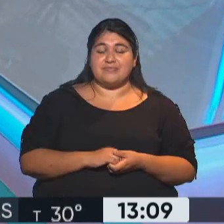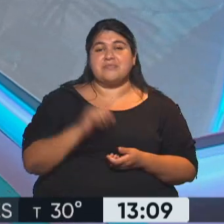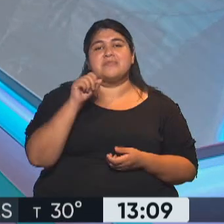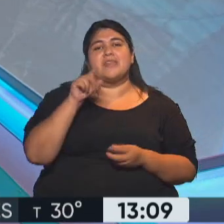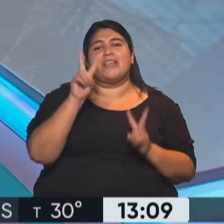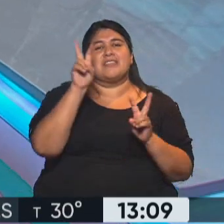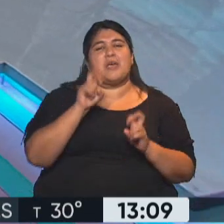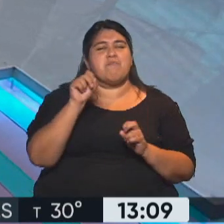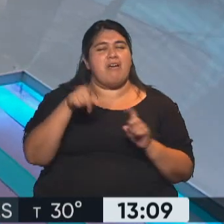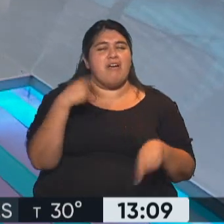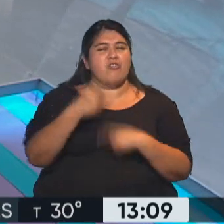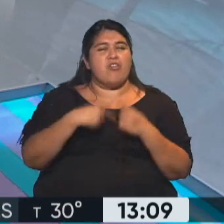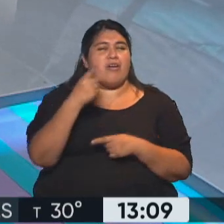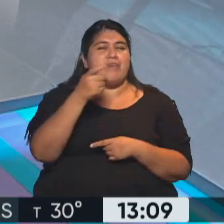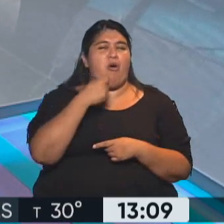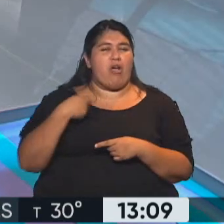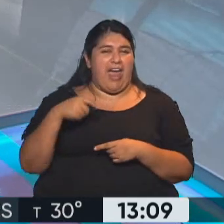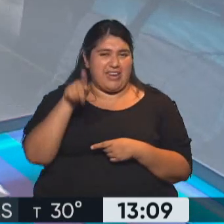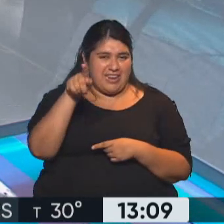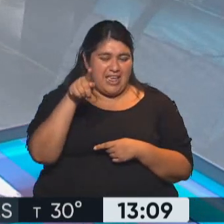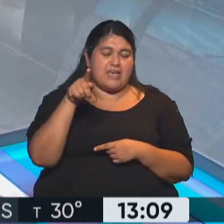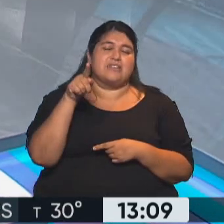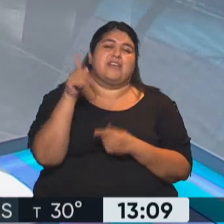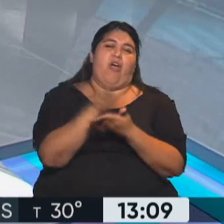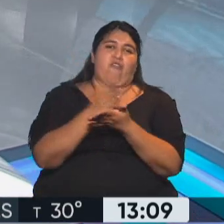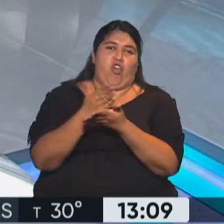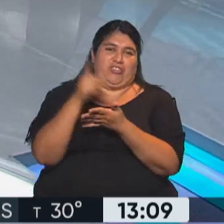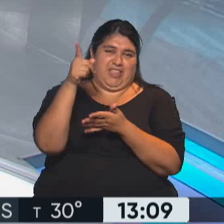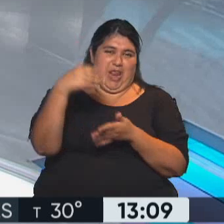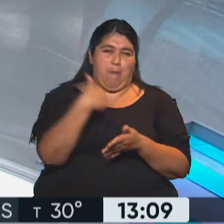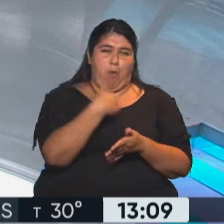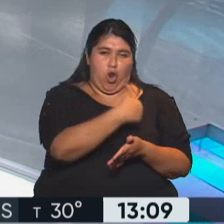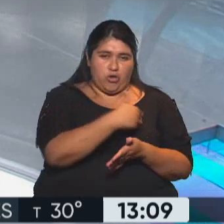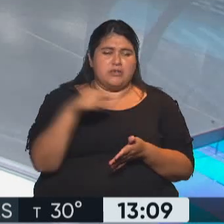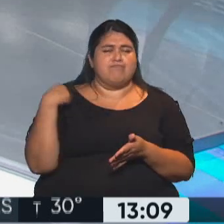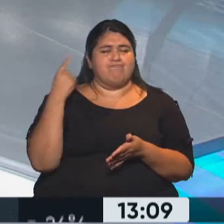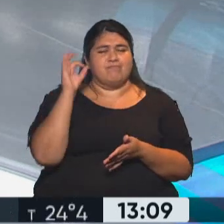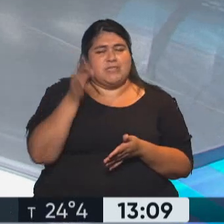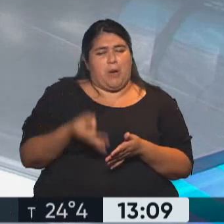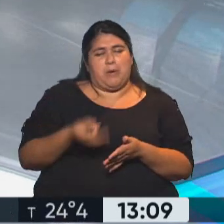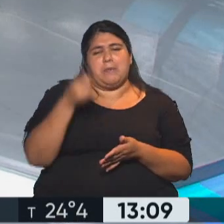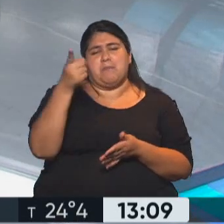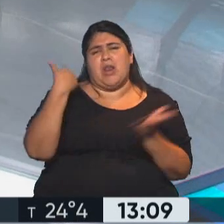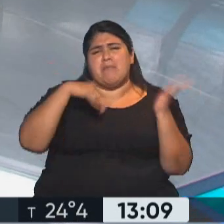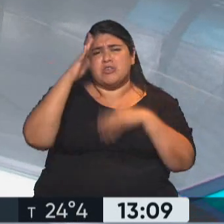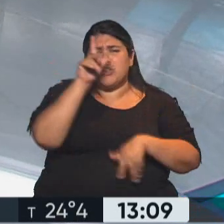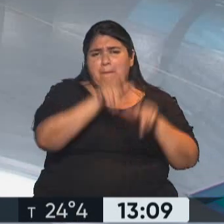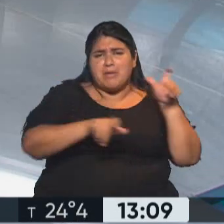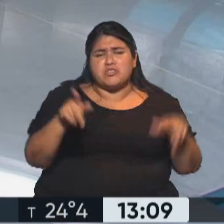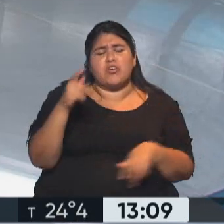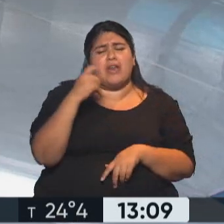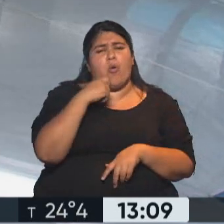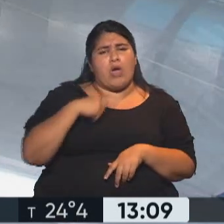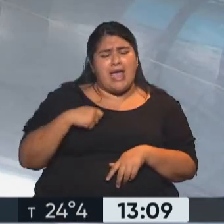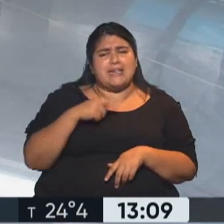Seguimos hablando de lo que está pasando en Ucrania y lo que está pasando en este caso en la frontera con Polonia, en donde sabemos muchos de los ucranianos que están